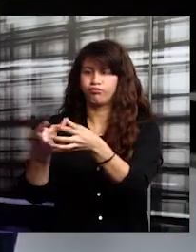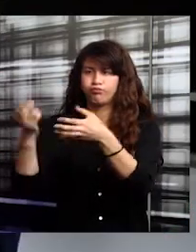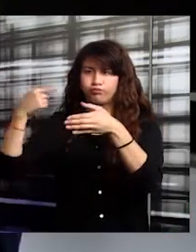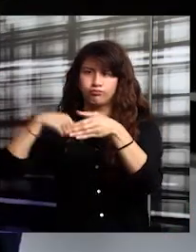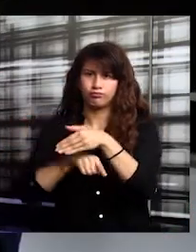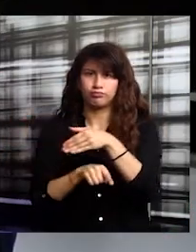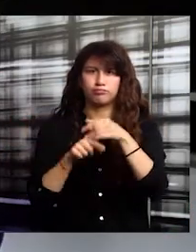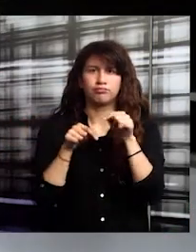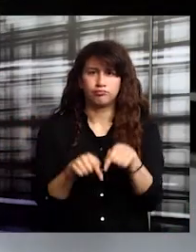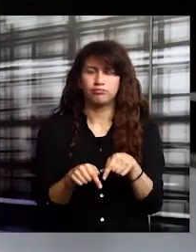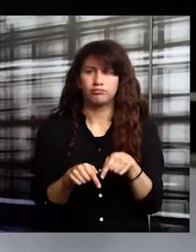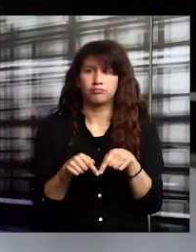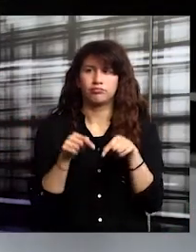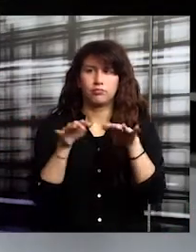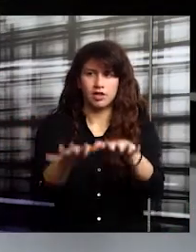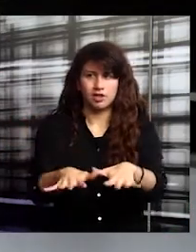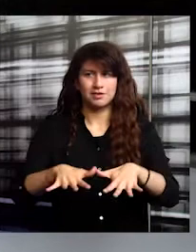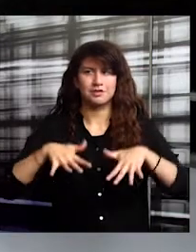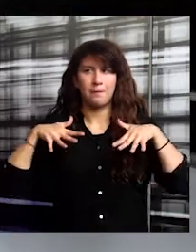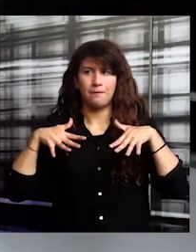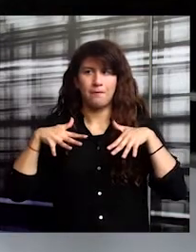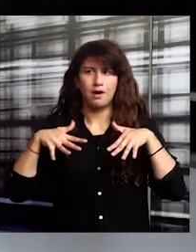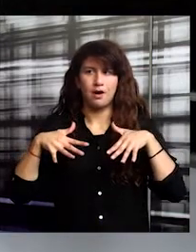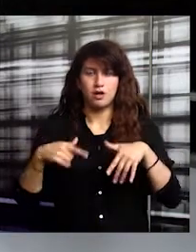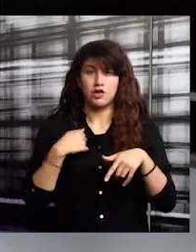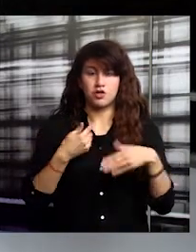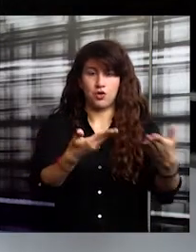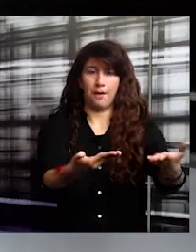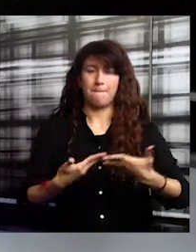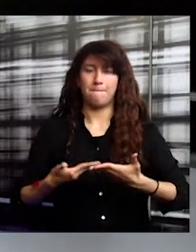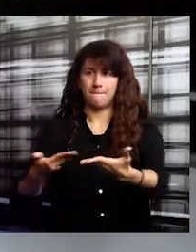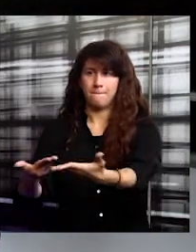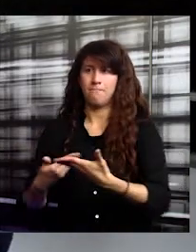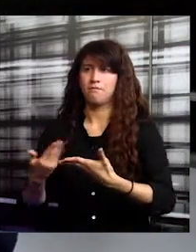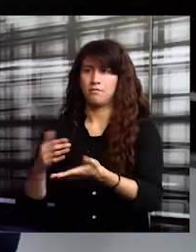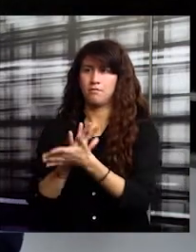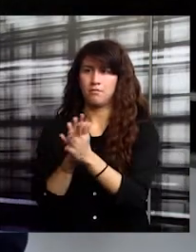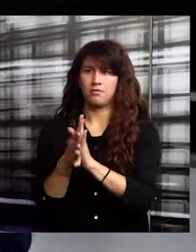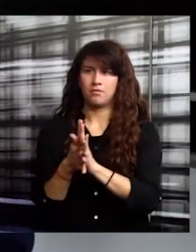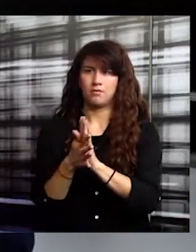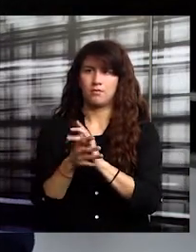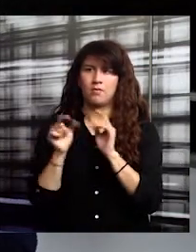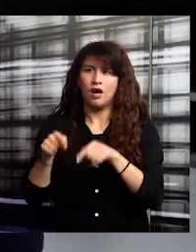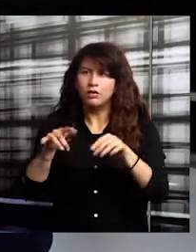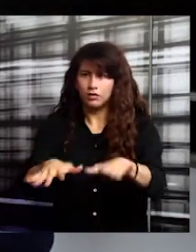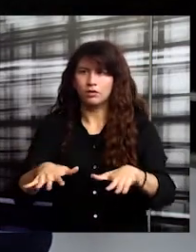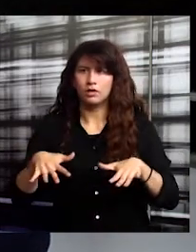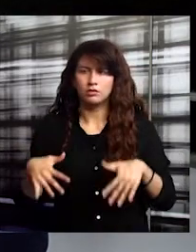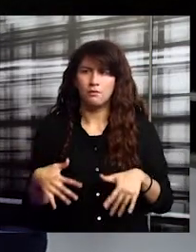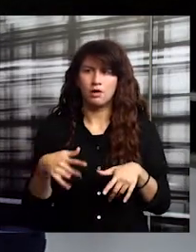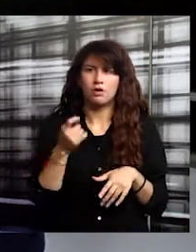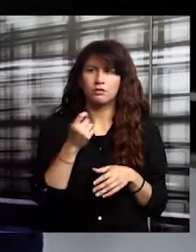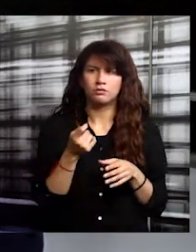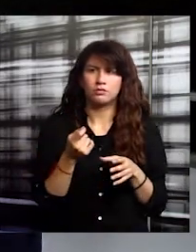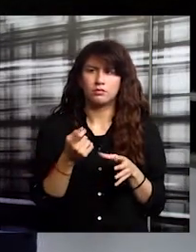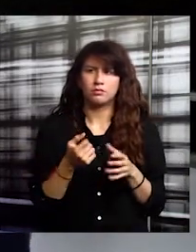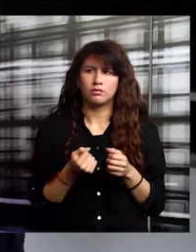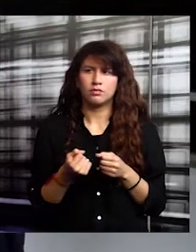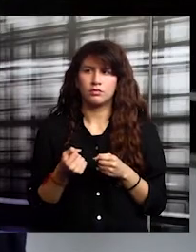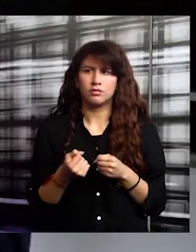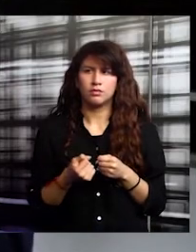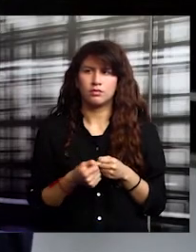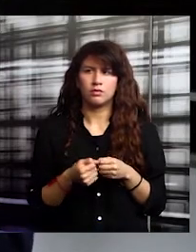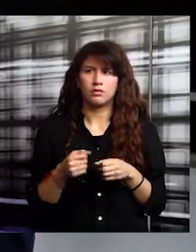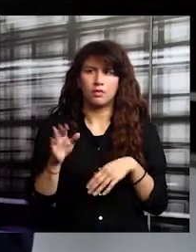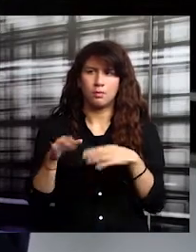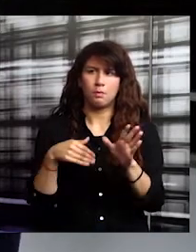ser parte de esta asamblea, tomando en consideración... No lo sabemos. Por eso le digo, tomando en consideración de que, de alguna manera, lo que se está elaborando es la